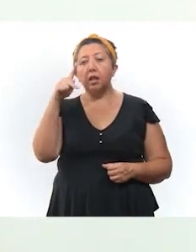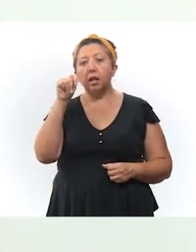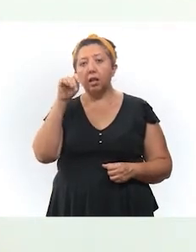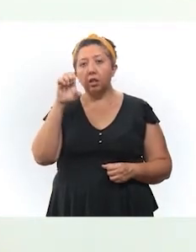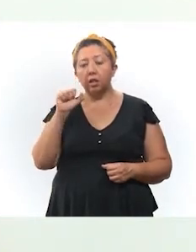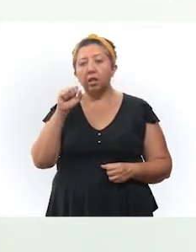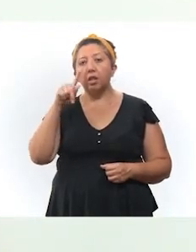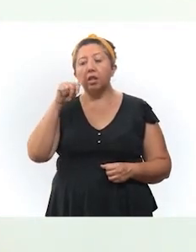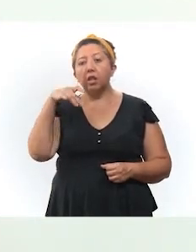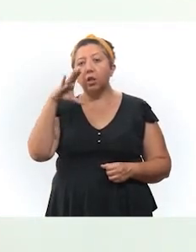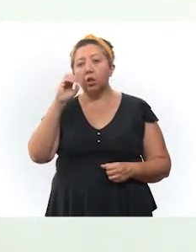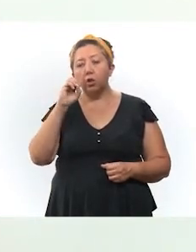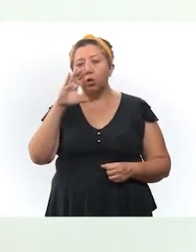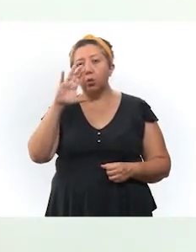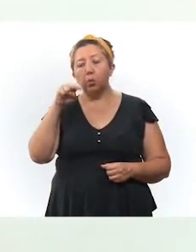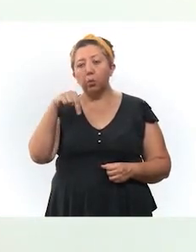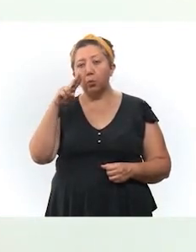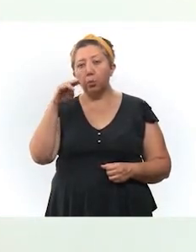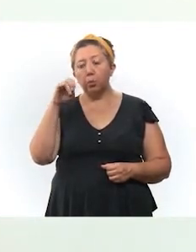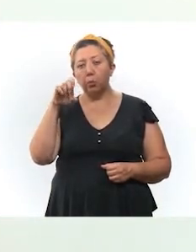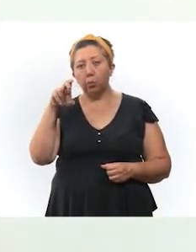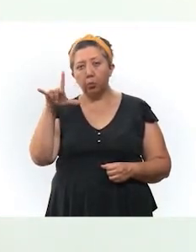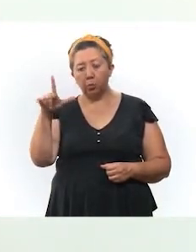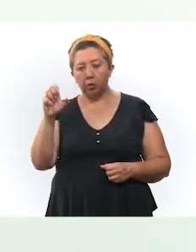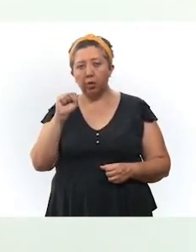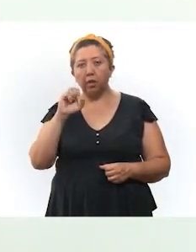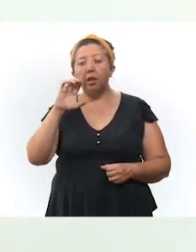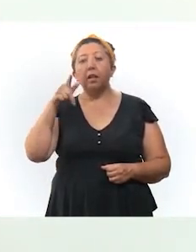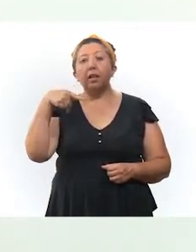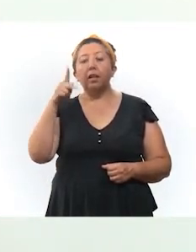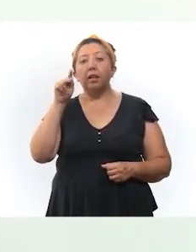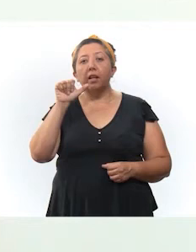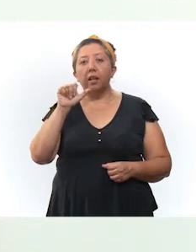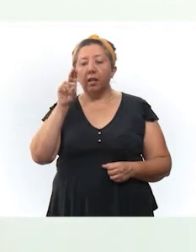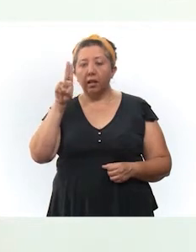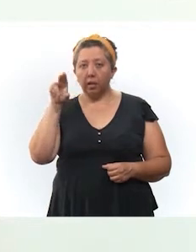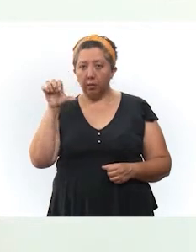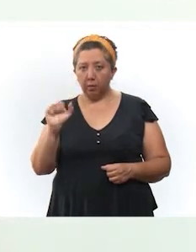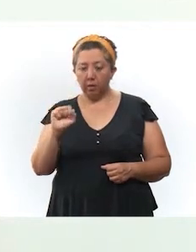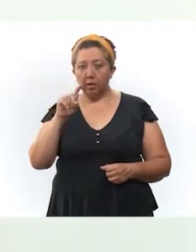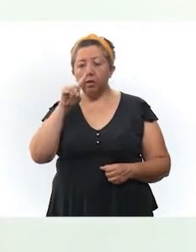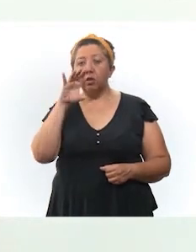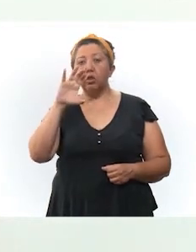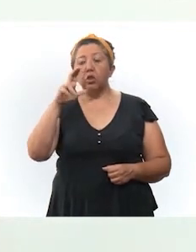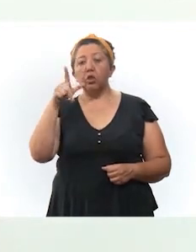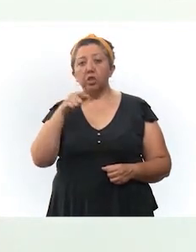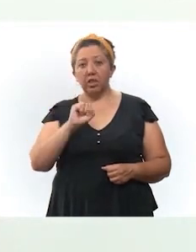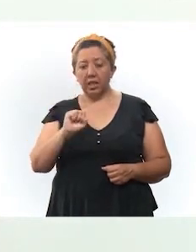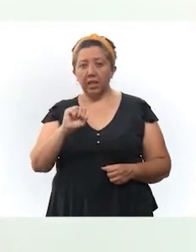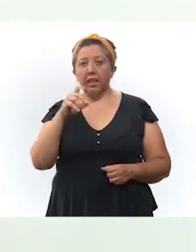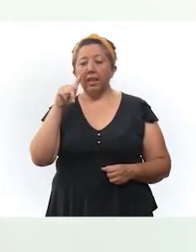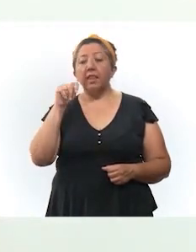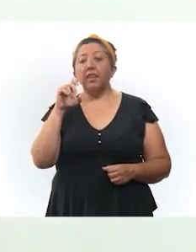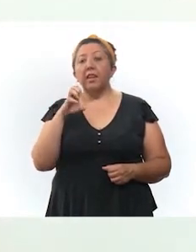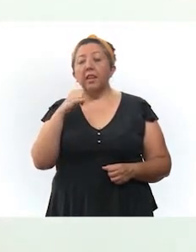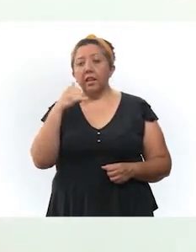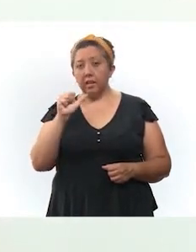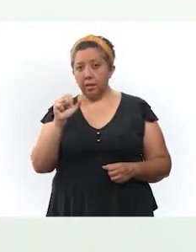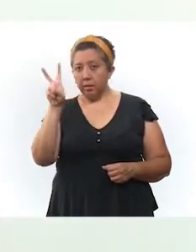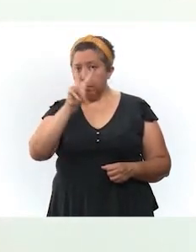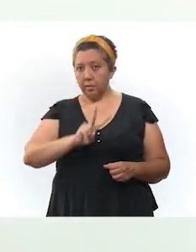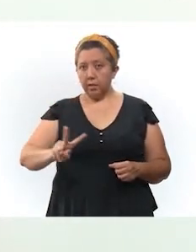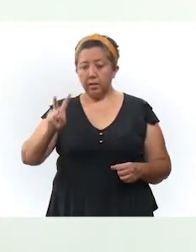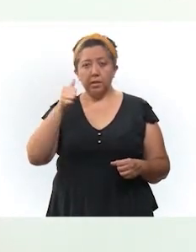Tecantó, Tecom, Cuncunul, Chaxinquín, Cagua, Tzemul, Xochel, Teya y Suma.